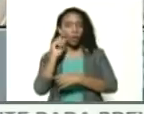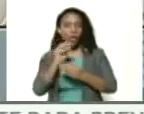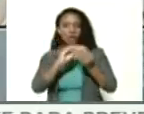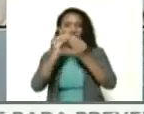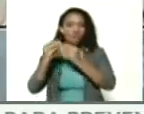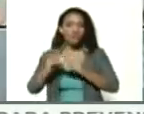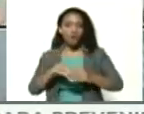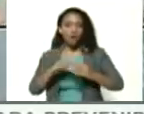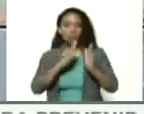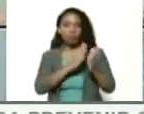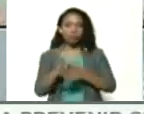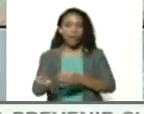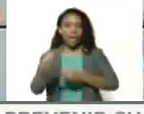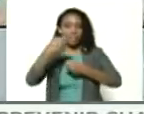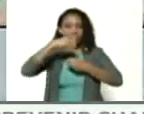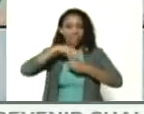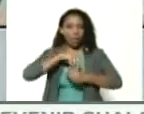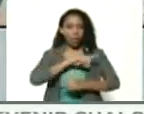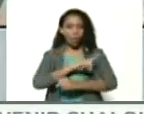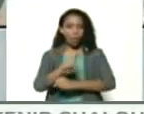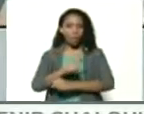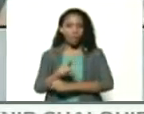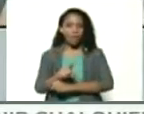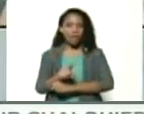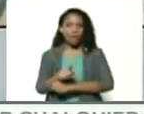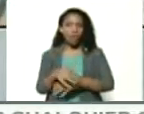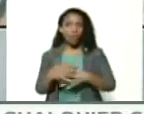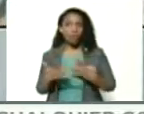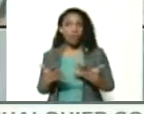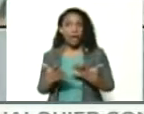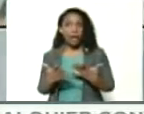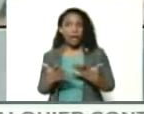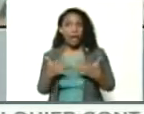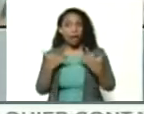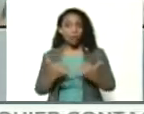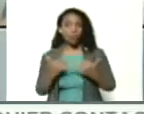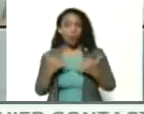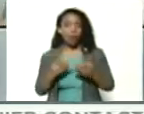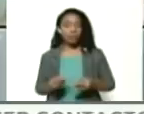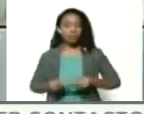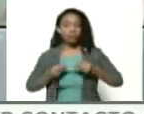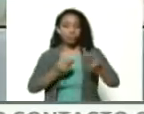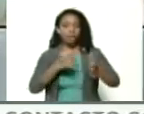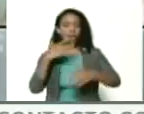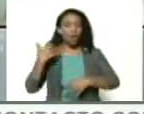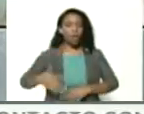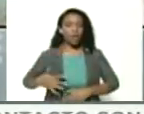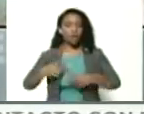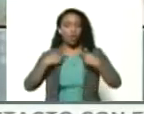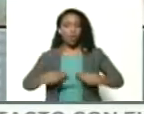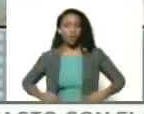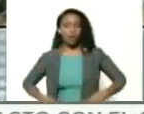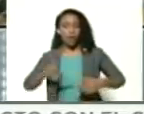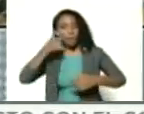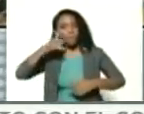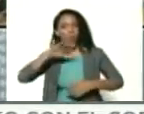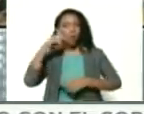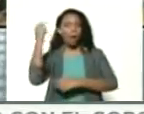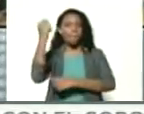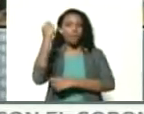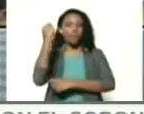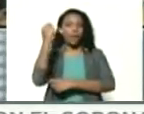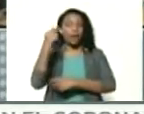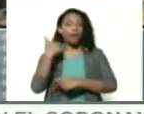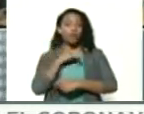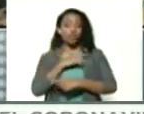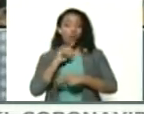del orden interno y el cumplimiento preciso y la garantía de los derechos humanos del pueblo de Apure. Y estamos